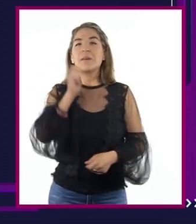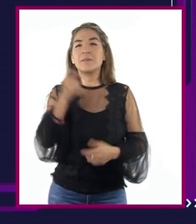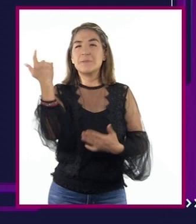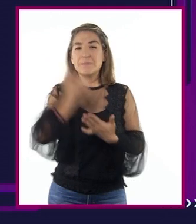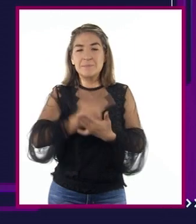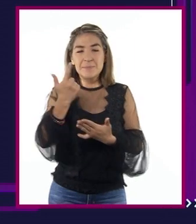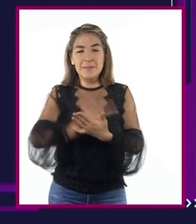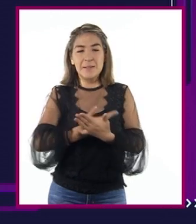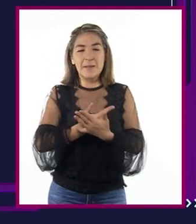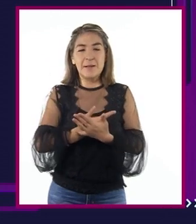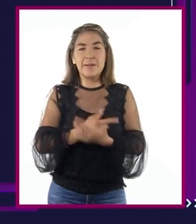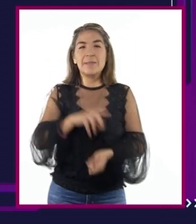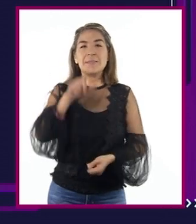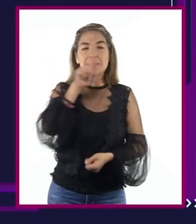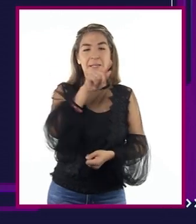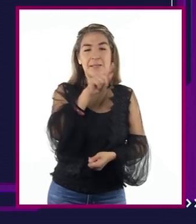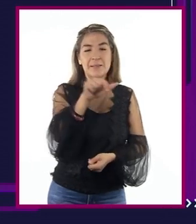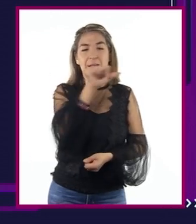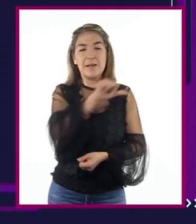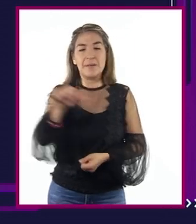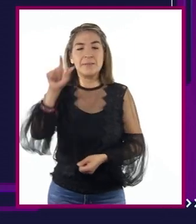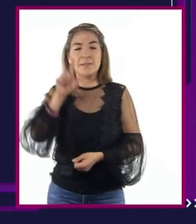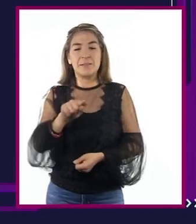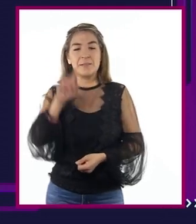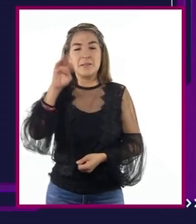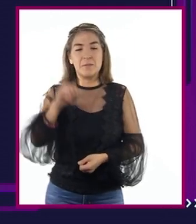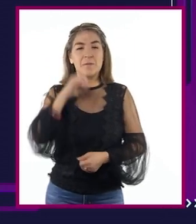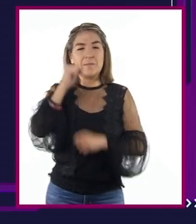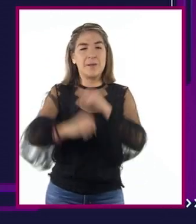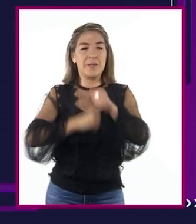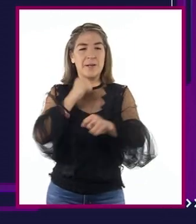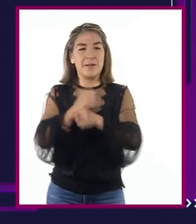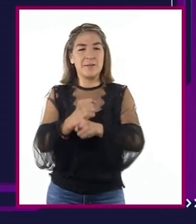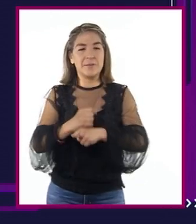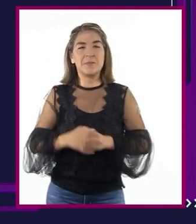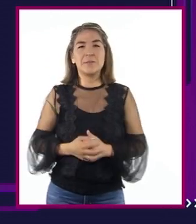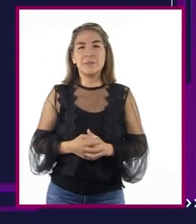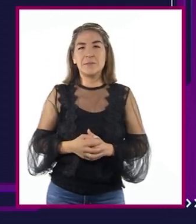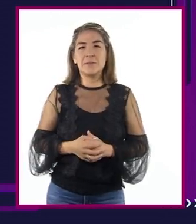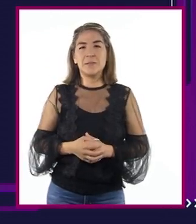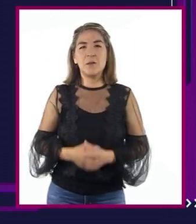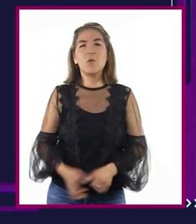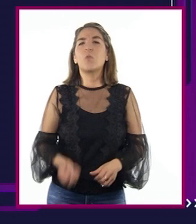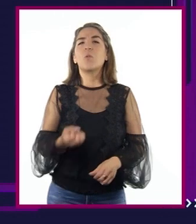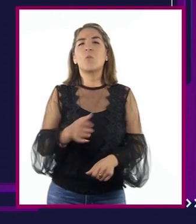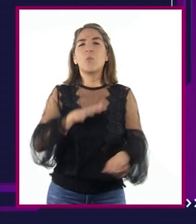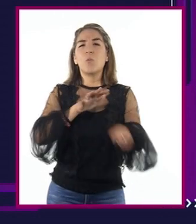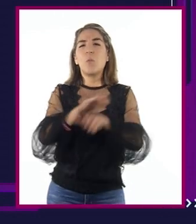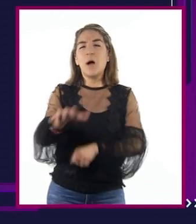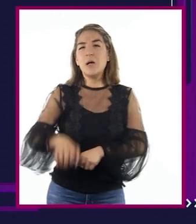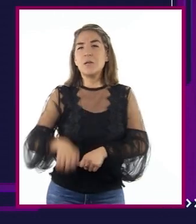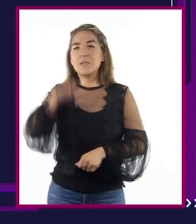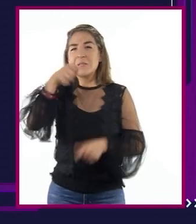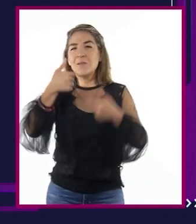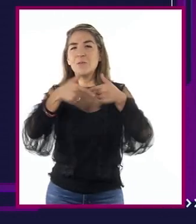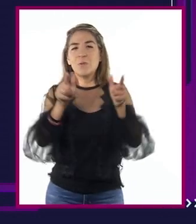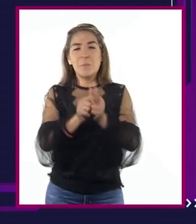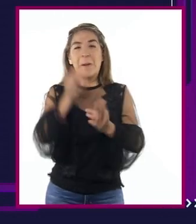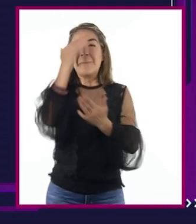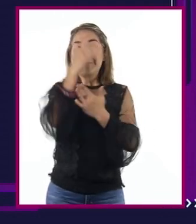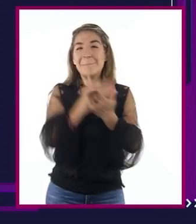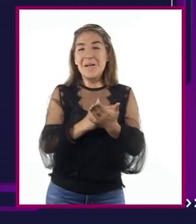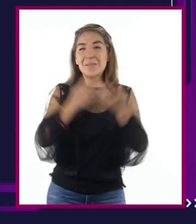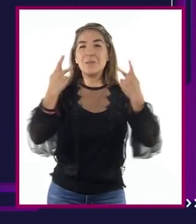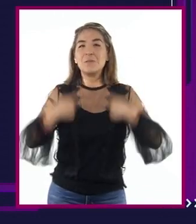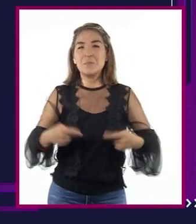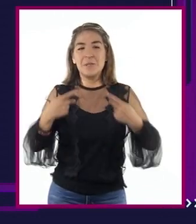las personas de 70 a 79 años. ¿En cuál grupo de edad hay menos